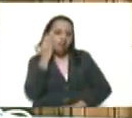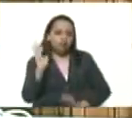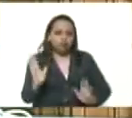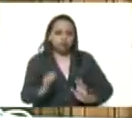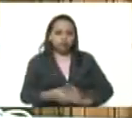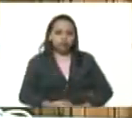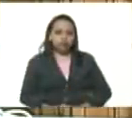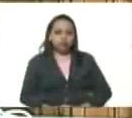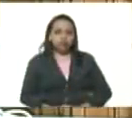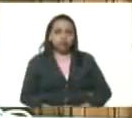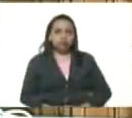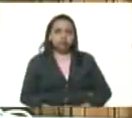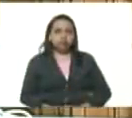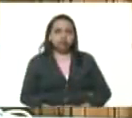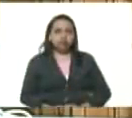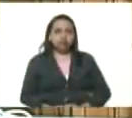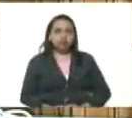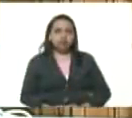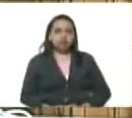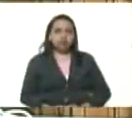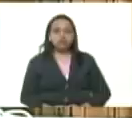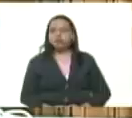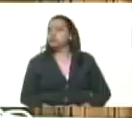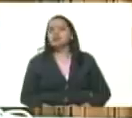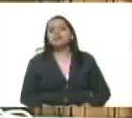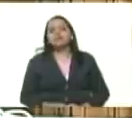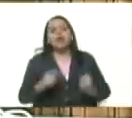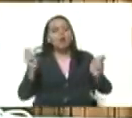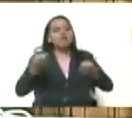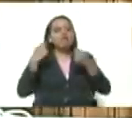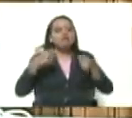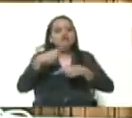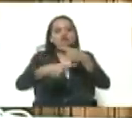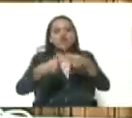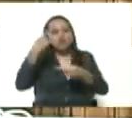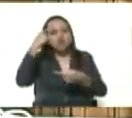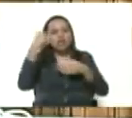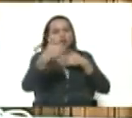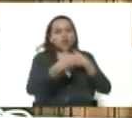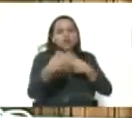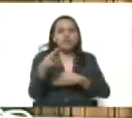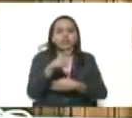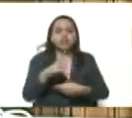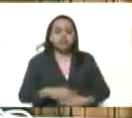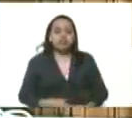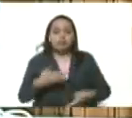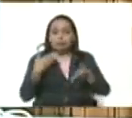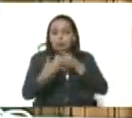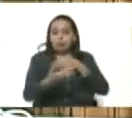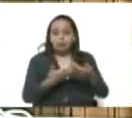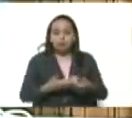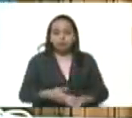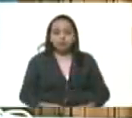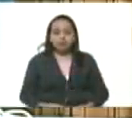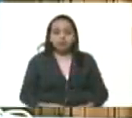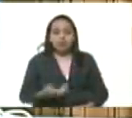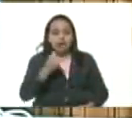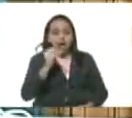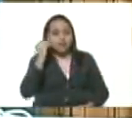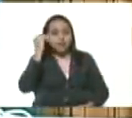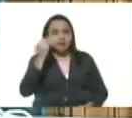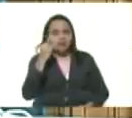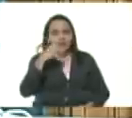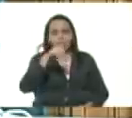¿Ah? La campaña es diaria. Y a pesar de todo eso, tú estás pensando como los